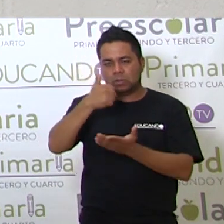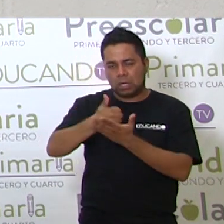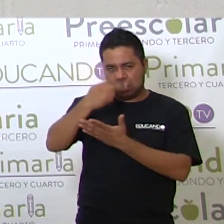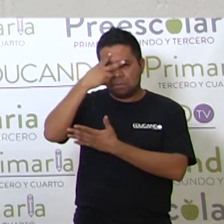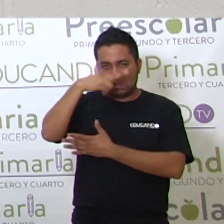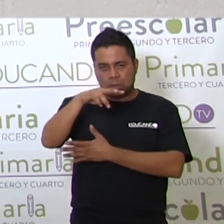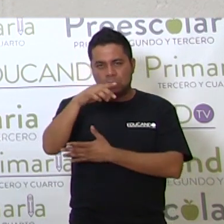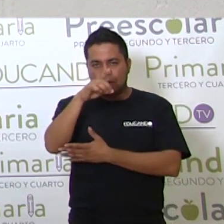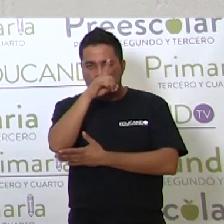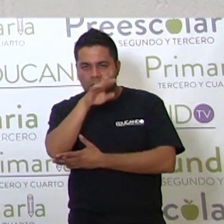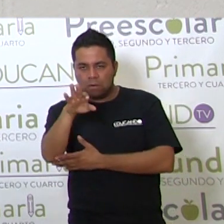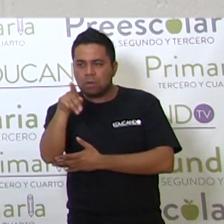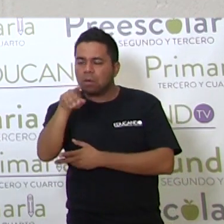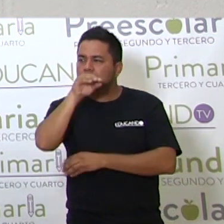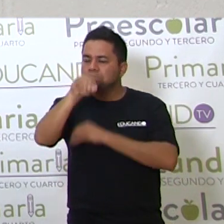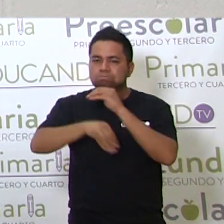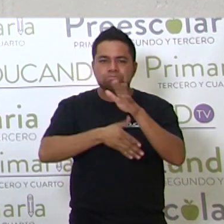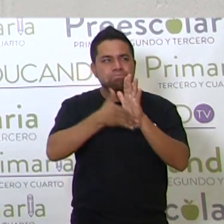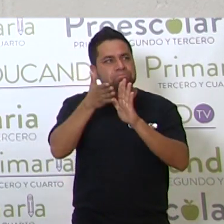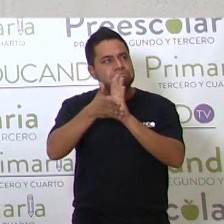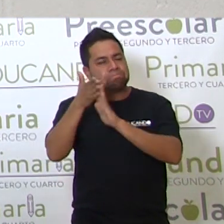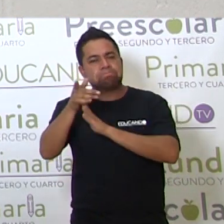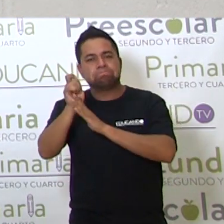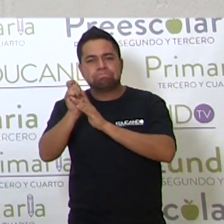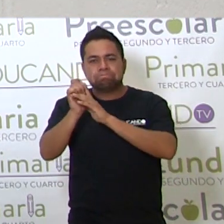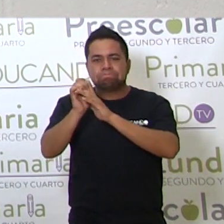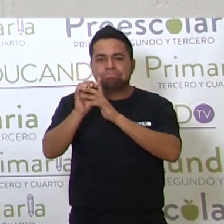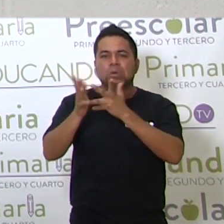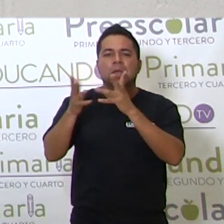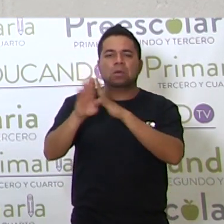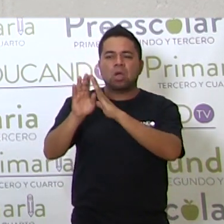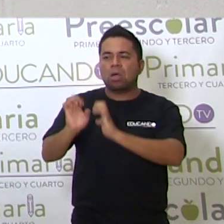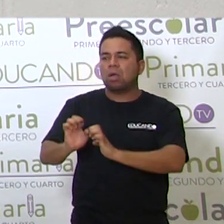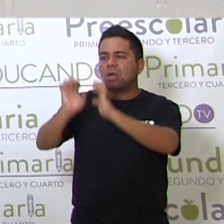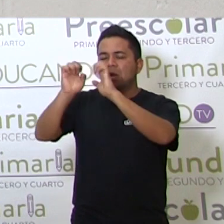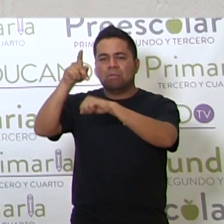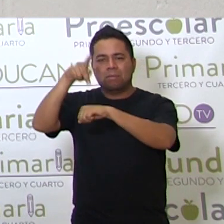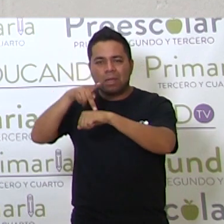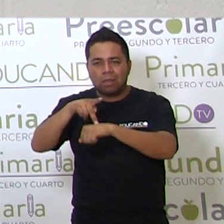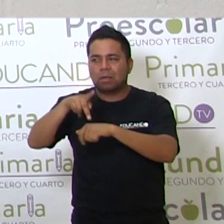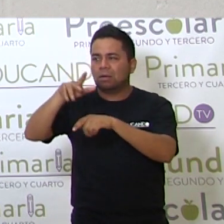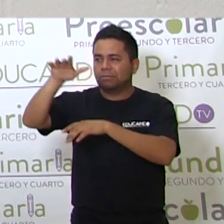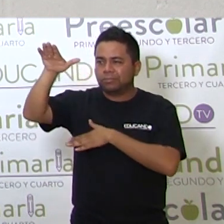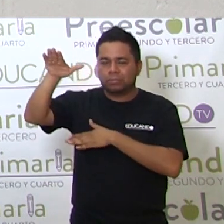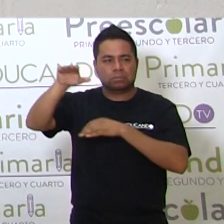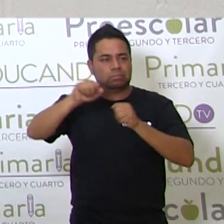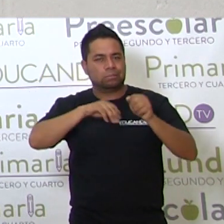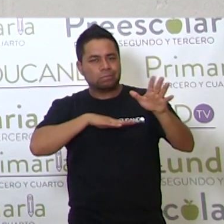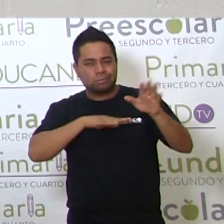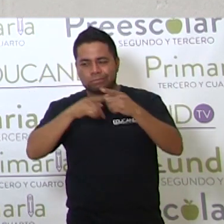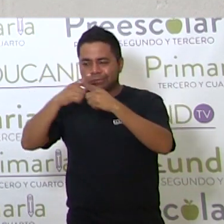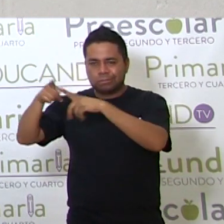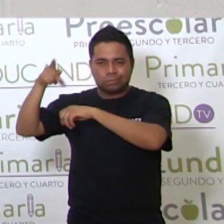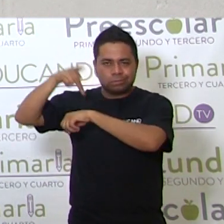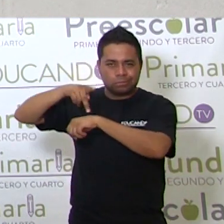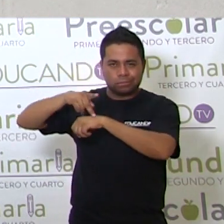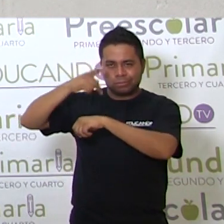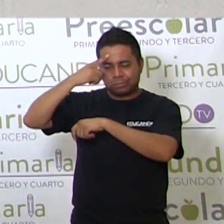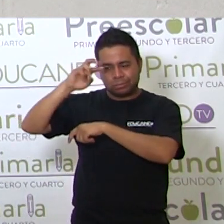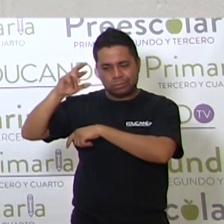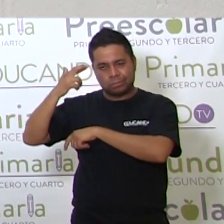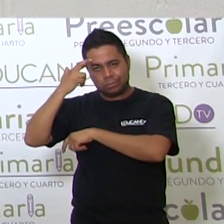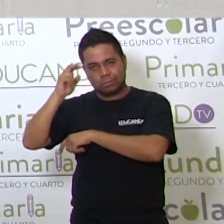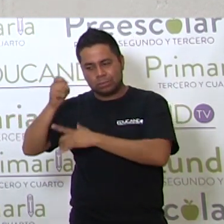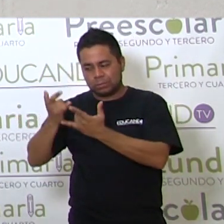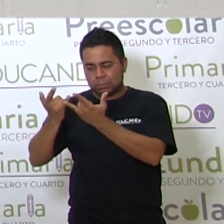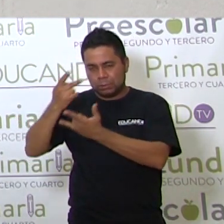México, se construyeron muchos monumentos, precisamente un poco recordando a la historia